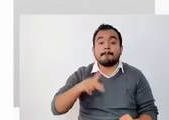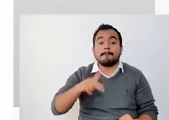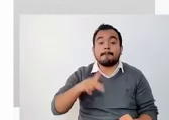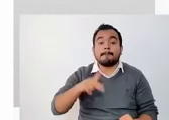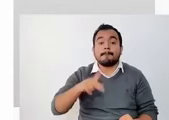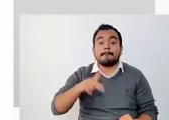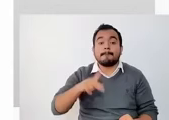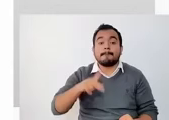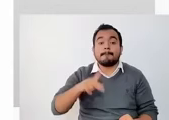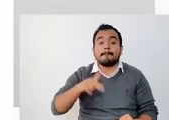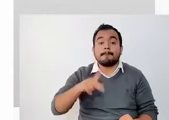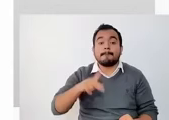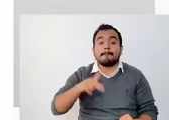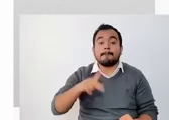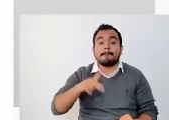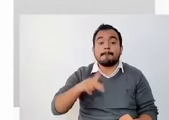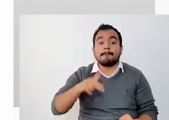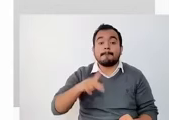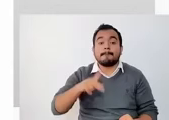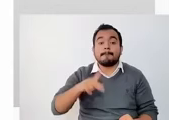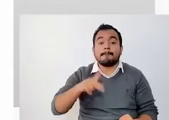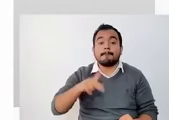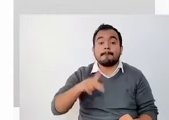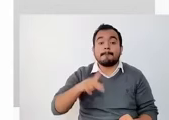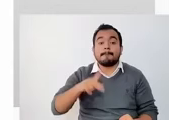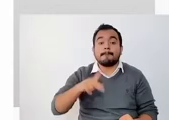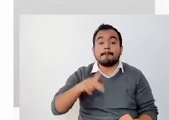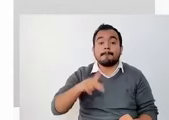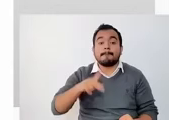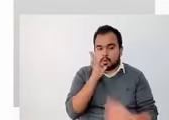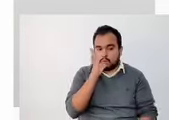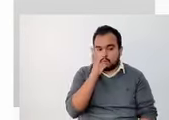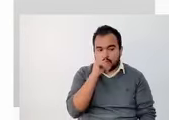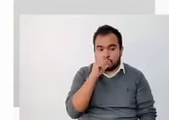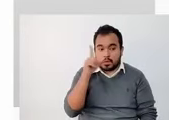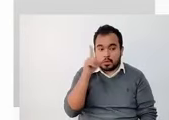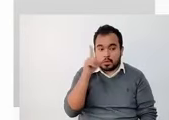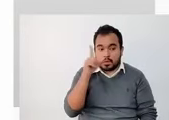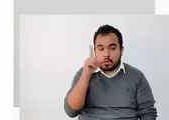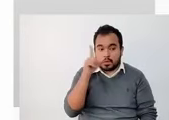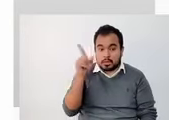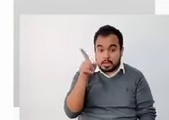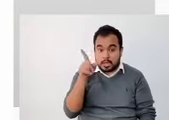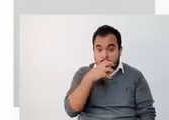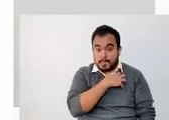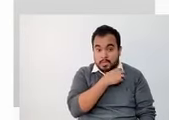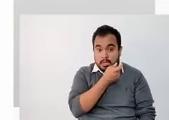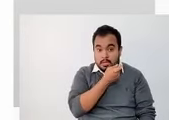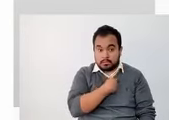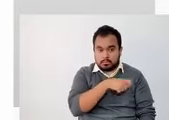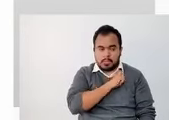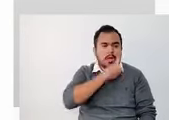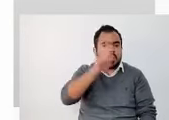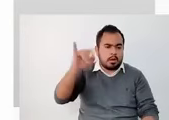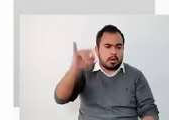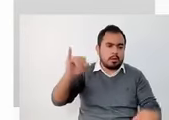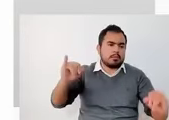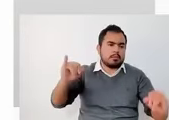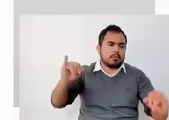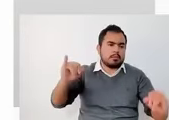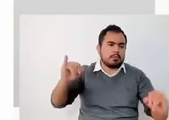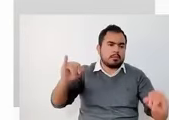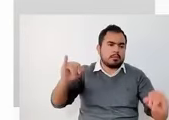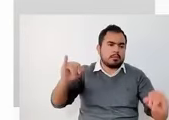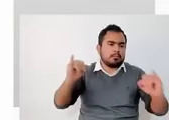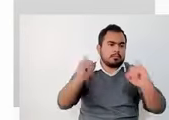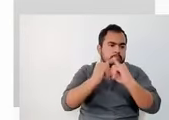no podemos hallar con objetividad del mismo. La capital de España es Madrid, y eso es un hecho institucional. Podría haber sido Toledo, podría haber sido Barcelona,